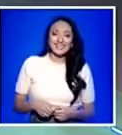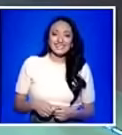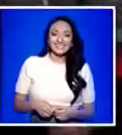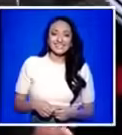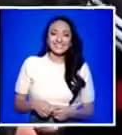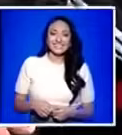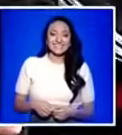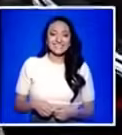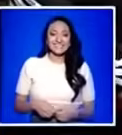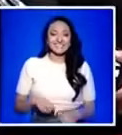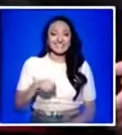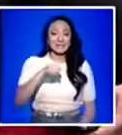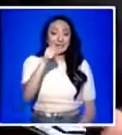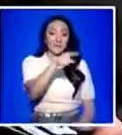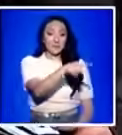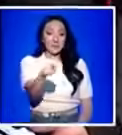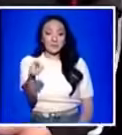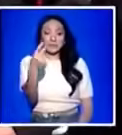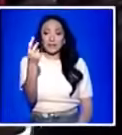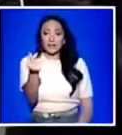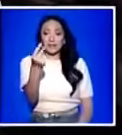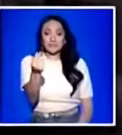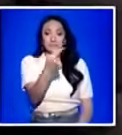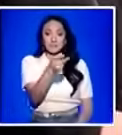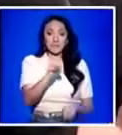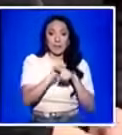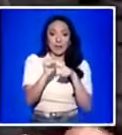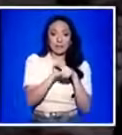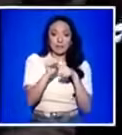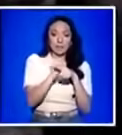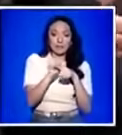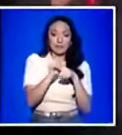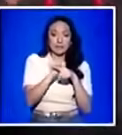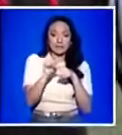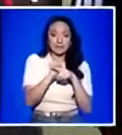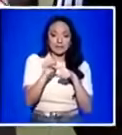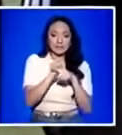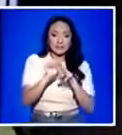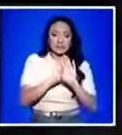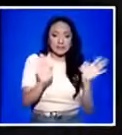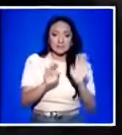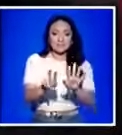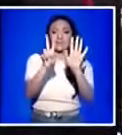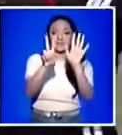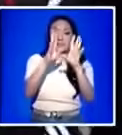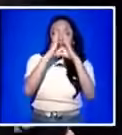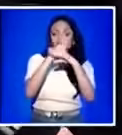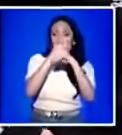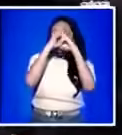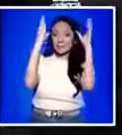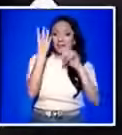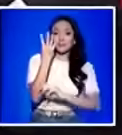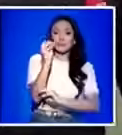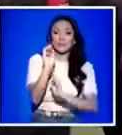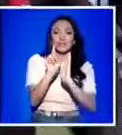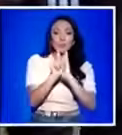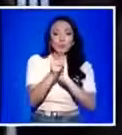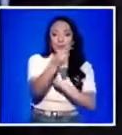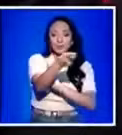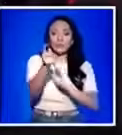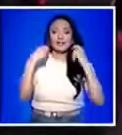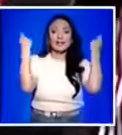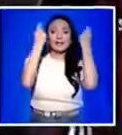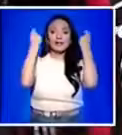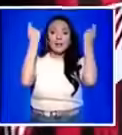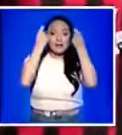Así es, efectivamente, están listos, están entrenando, están preparándose. 7 de la mañana con 40 minutos, es la fiesta deportiva